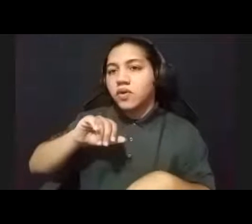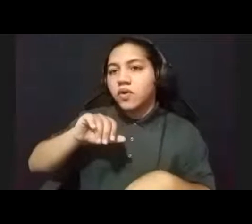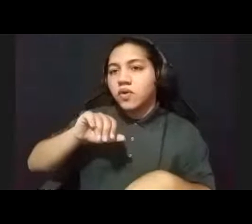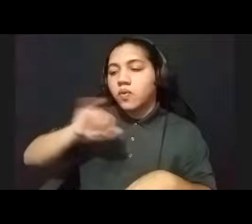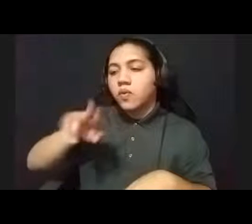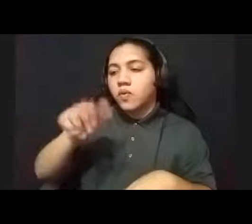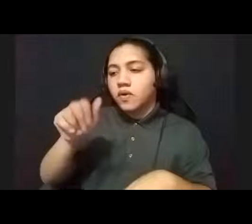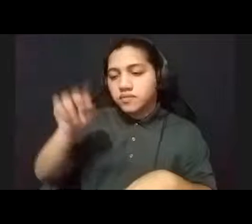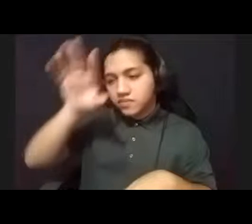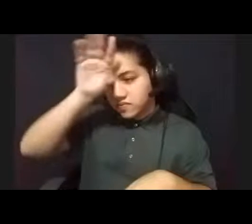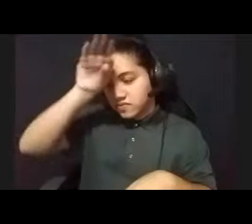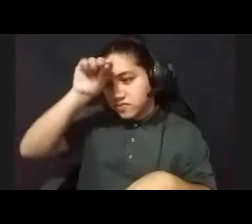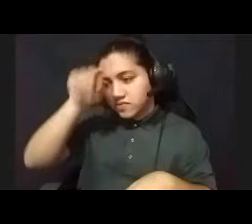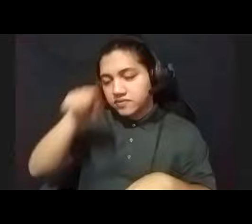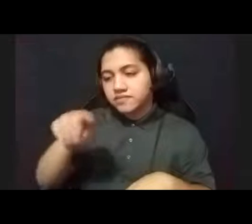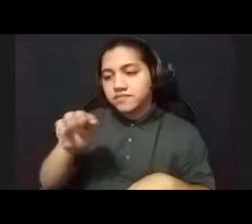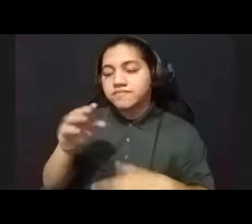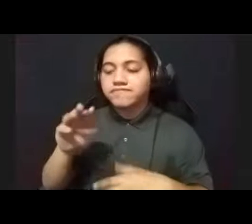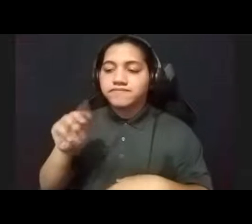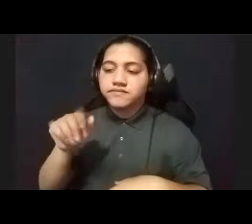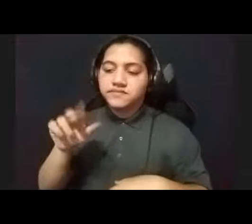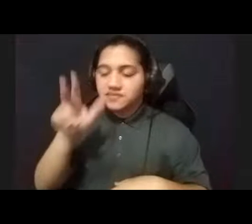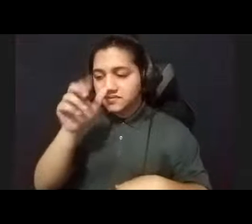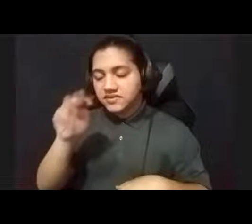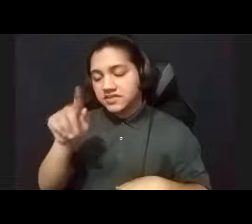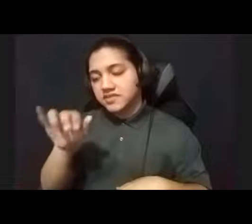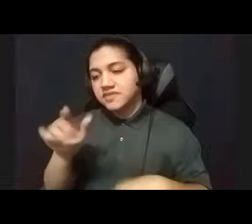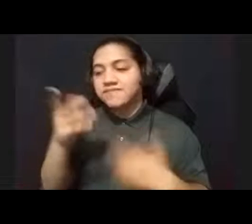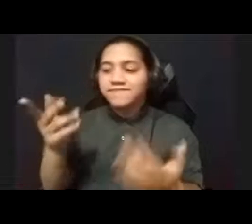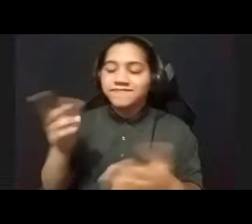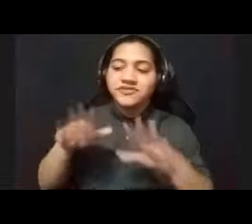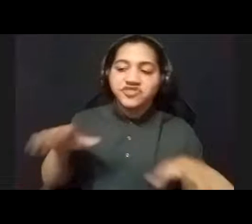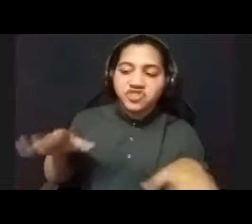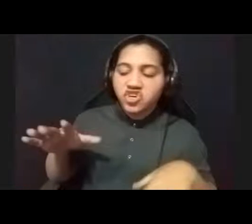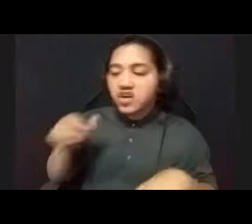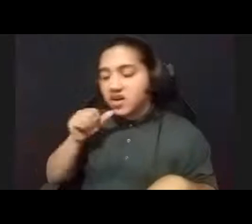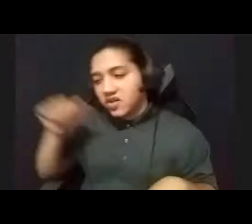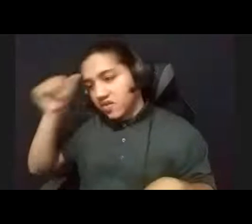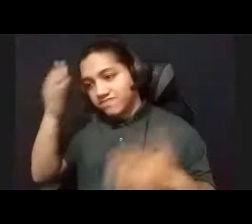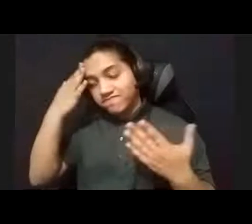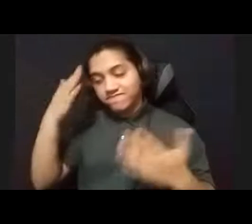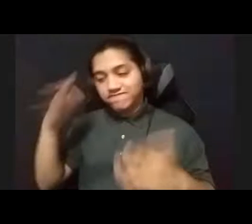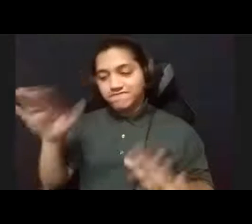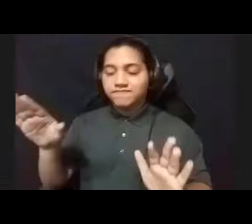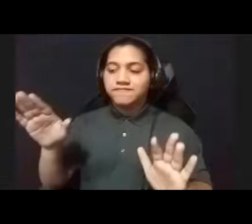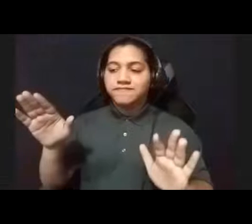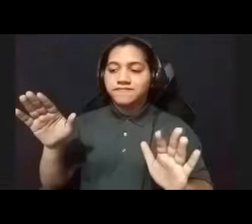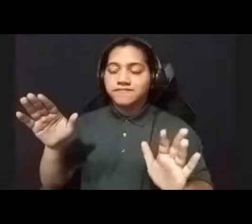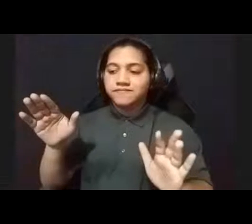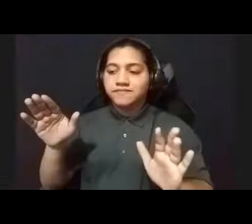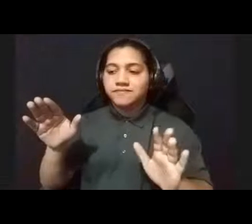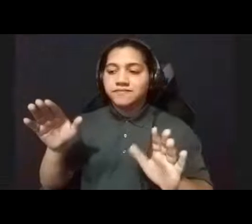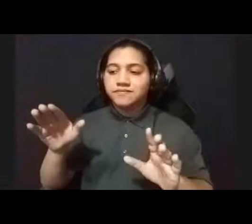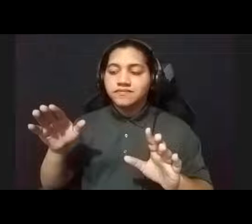Martina. En el proceso descubrí que tanto niños como adultos no tenían idea de la existencia de muchos de